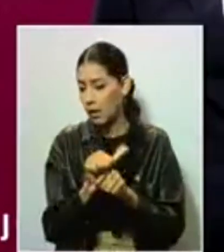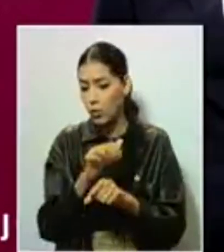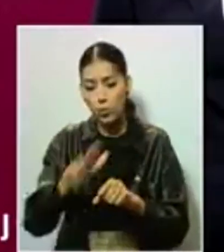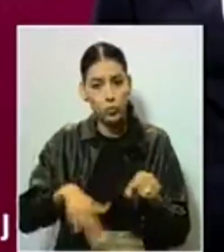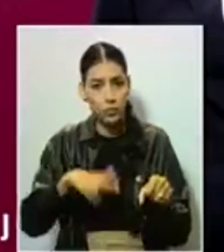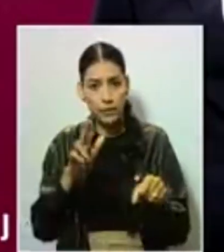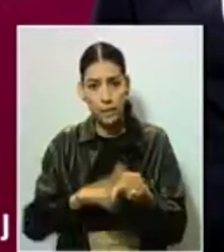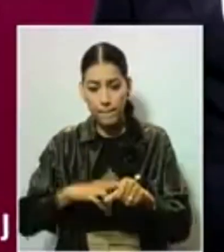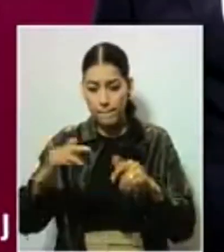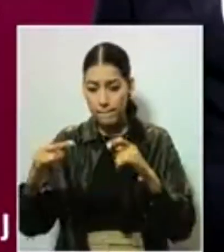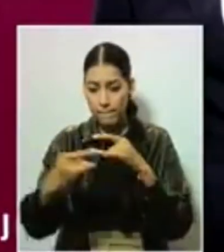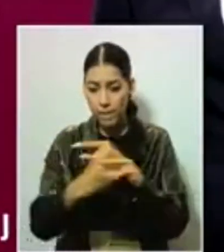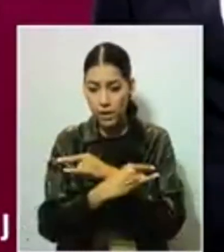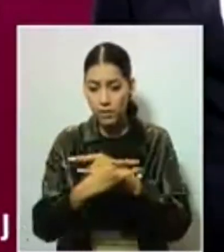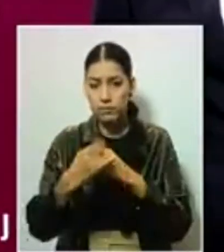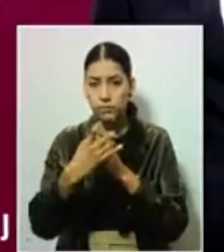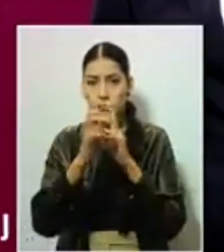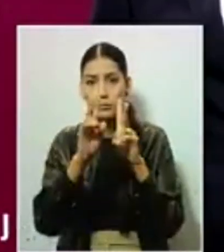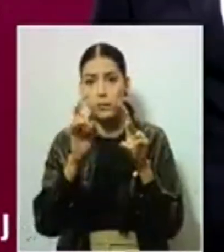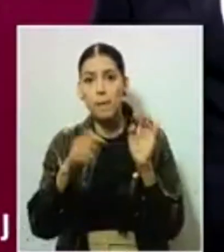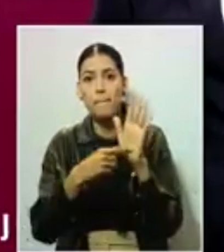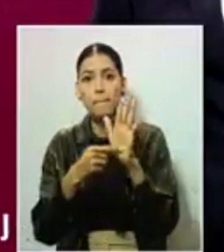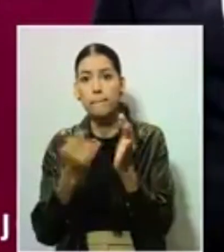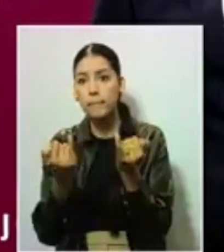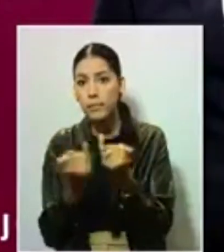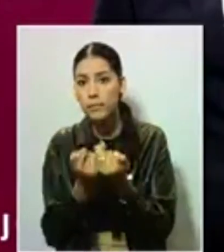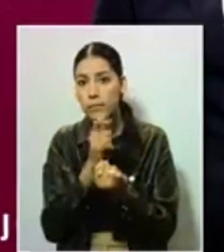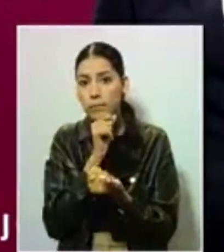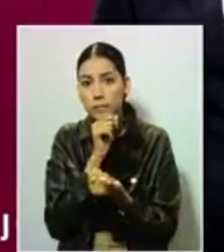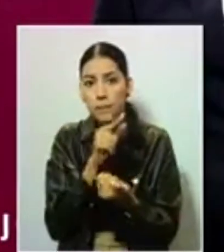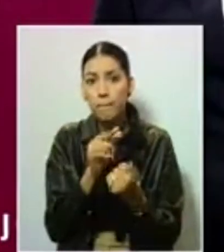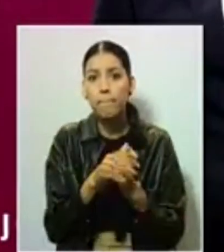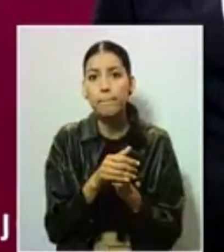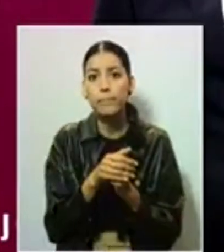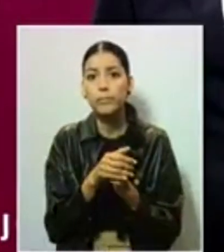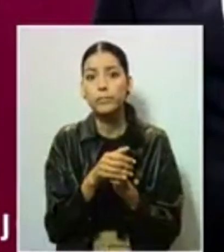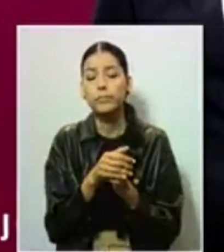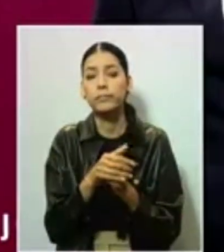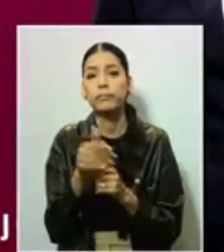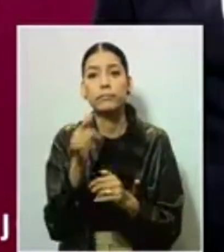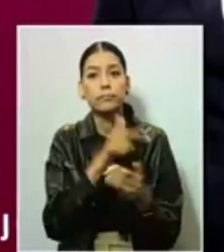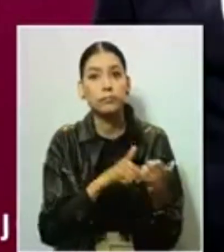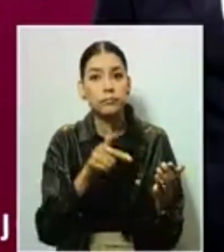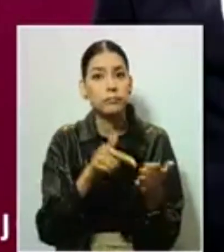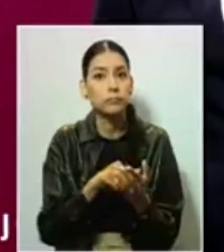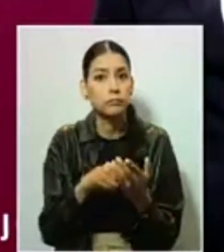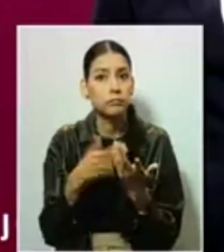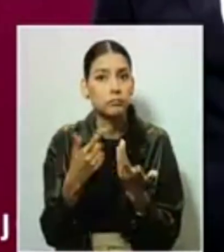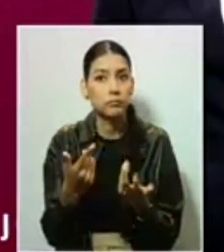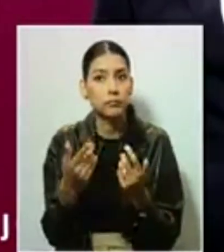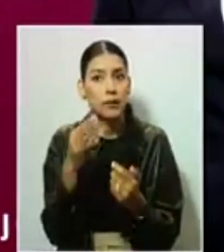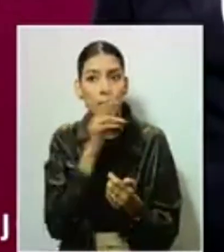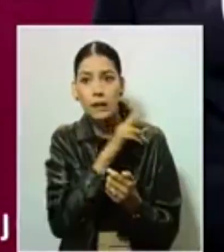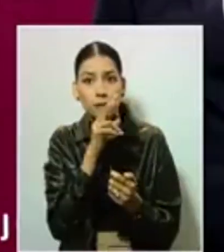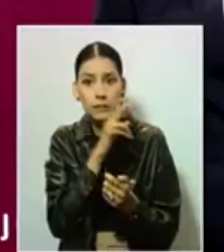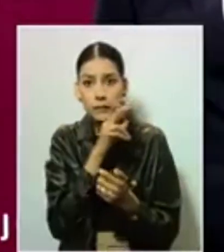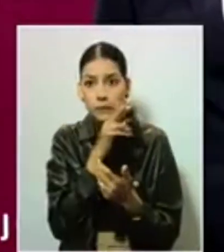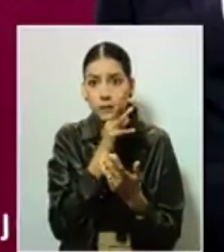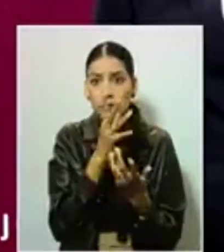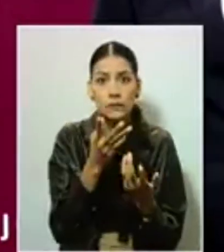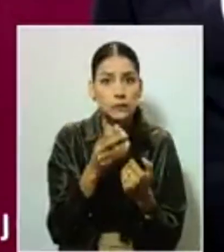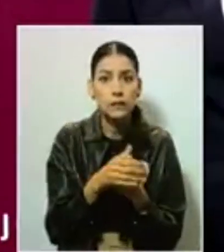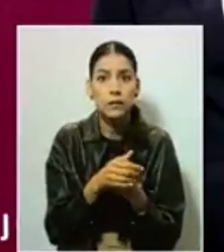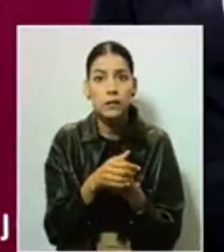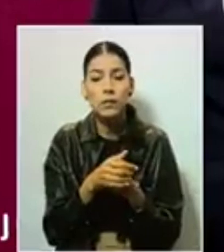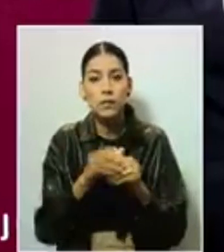está dando este tema presentamos también el documento de zona de emergencia sino más o